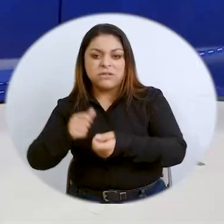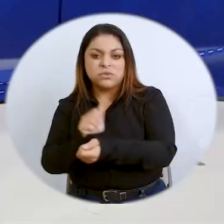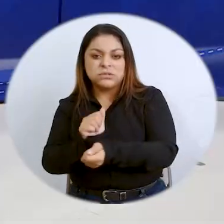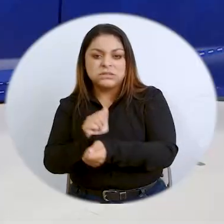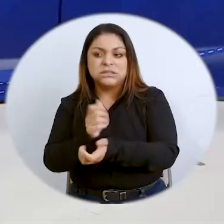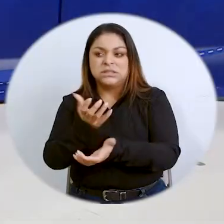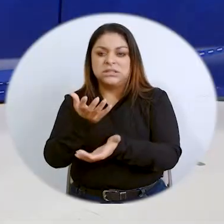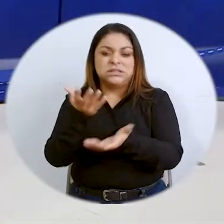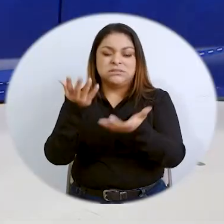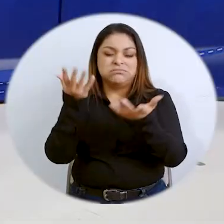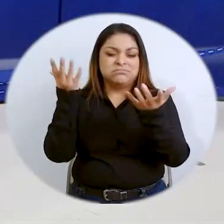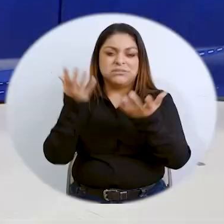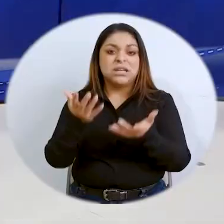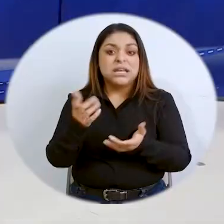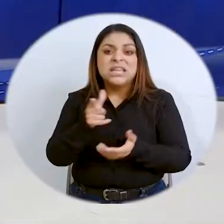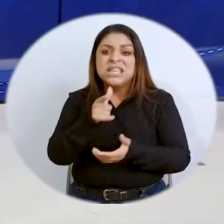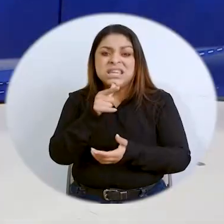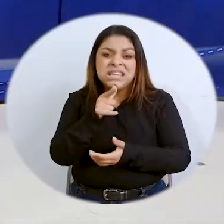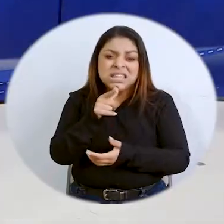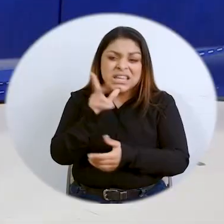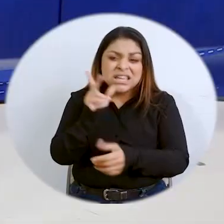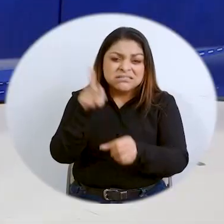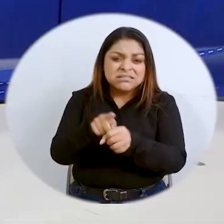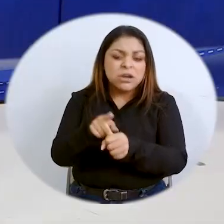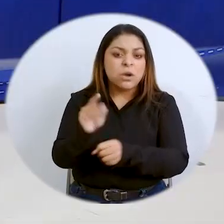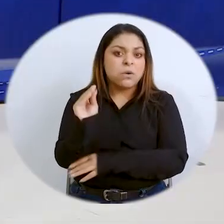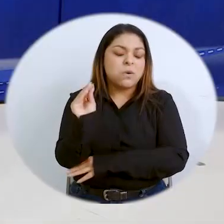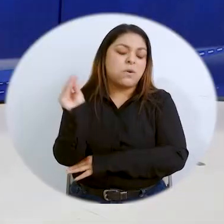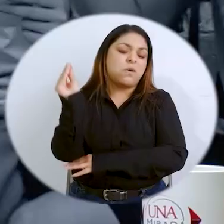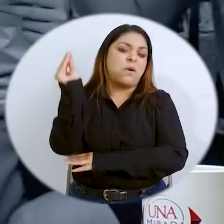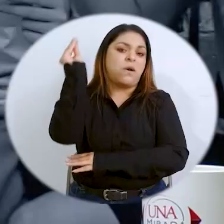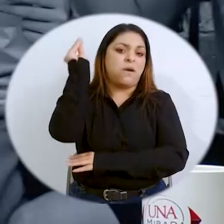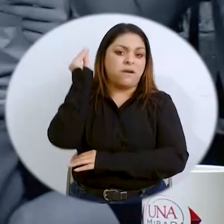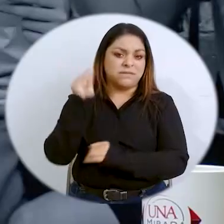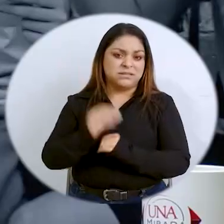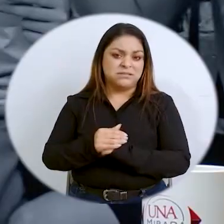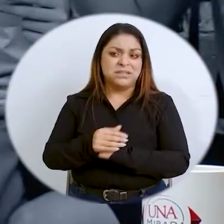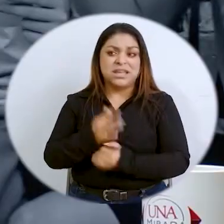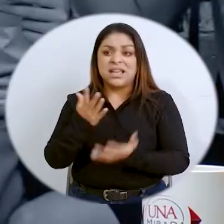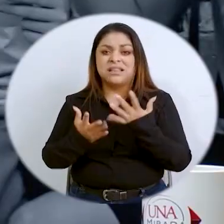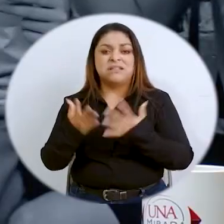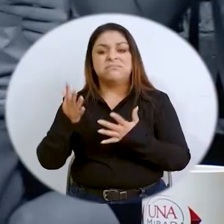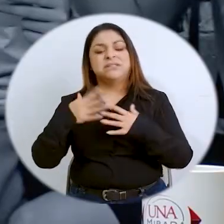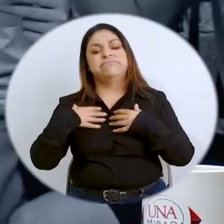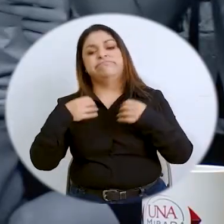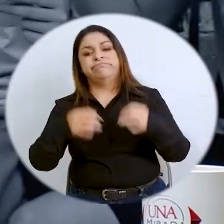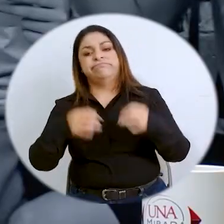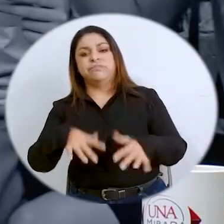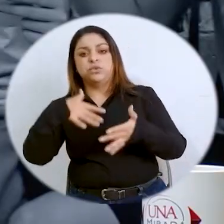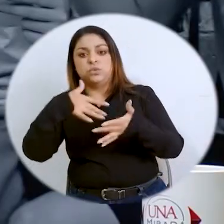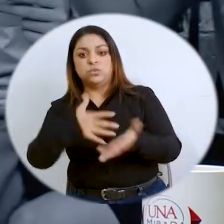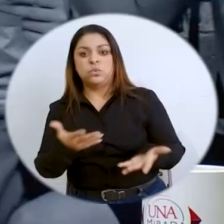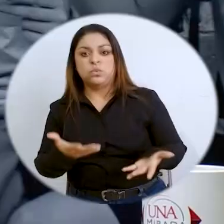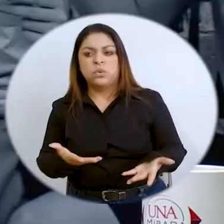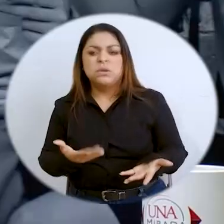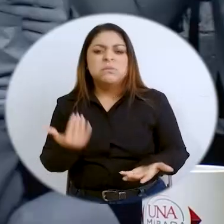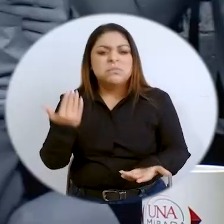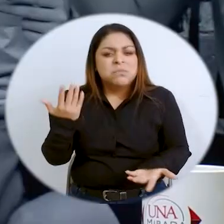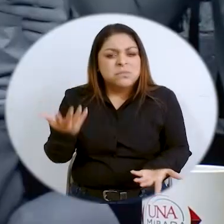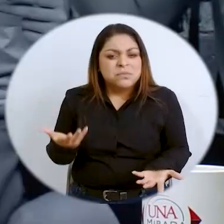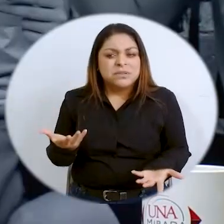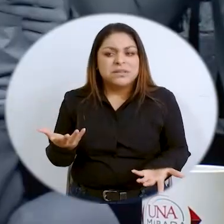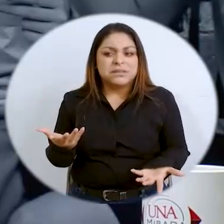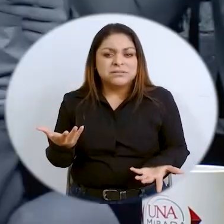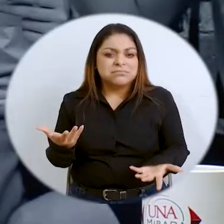muy joven la que está involucrada, que de una u otra forma fue excluida no solo del sistema educativo, sino pues hay